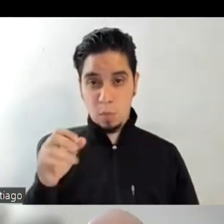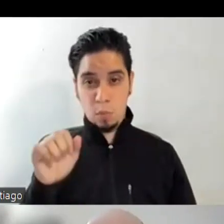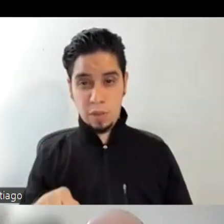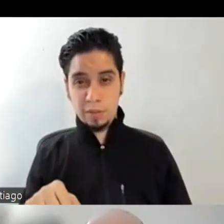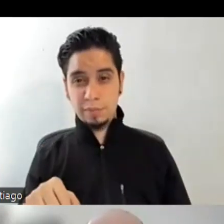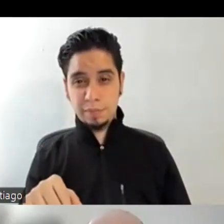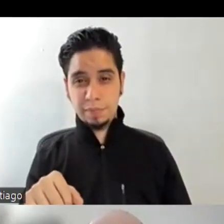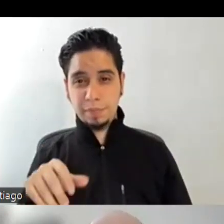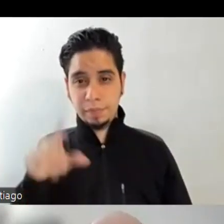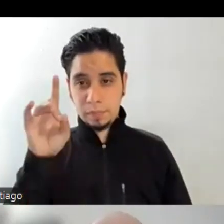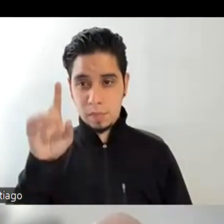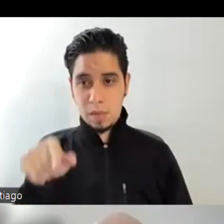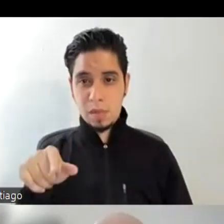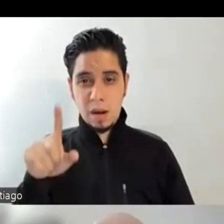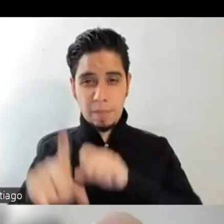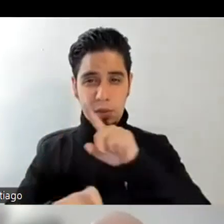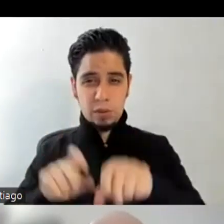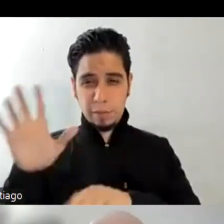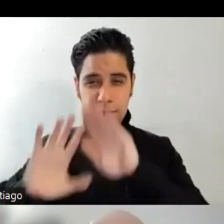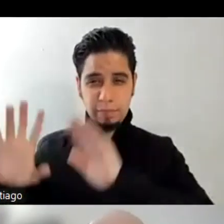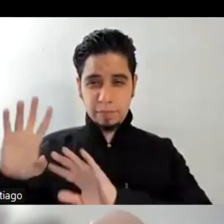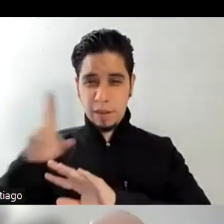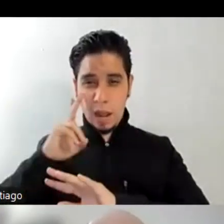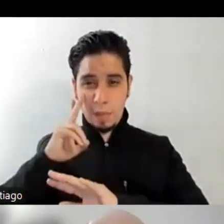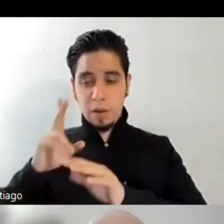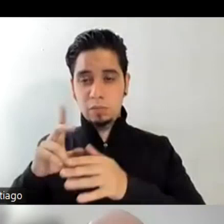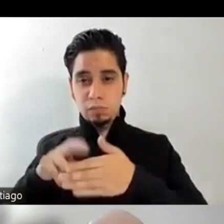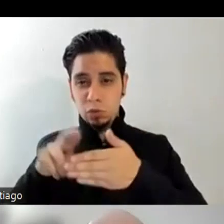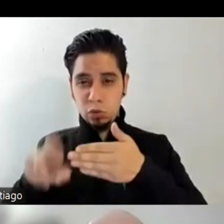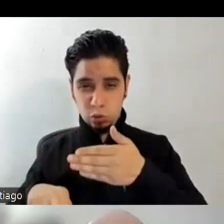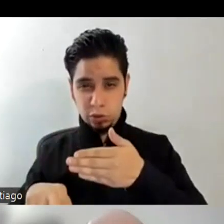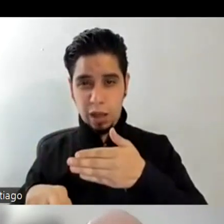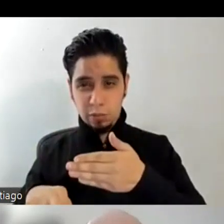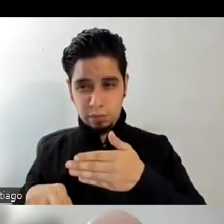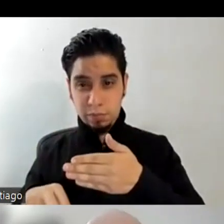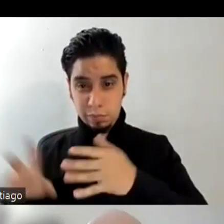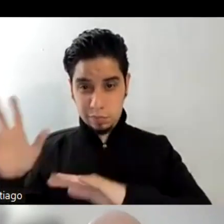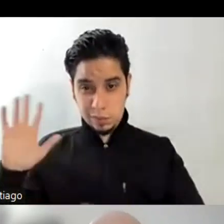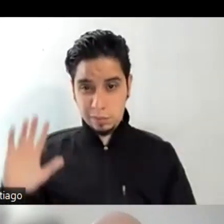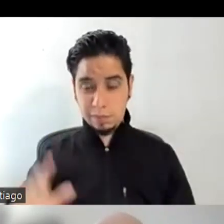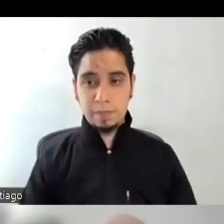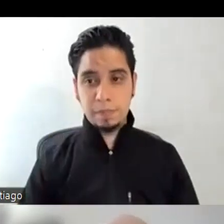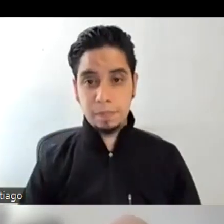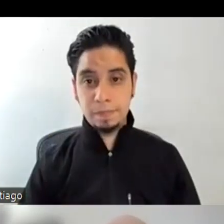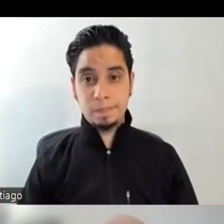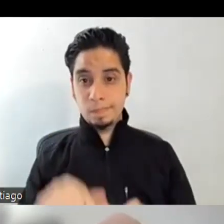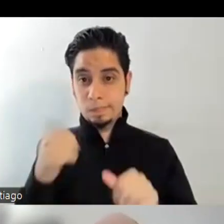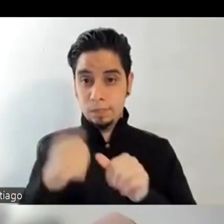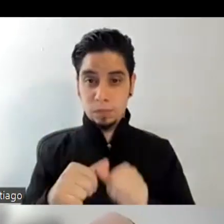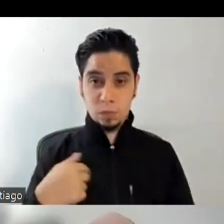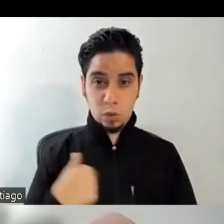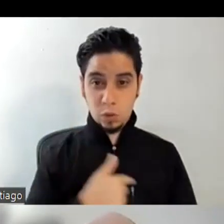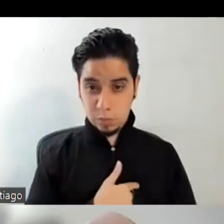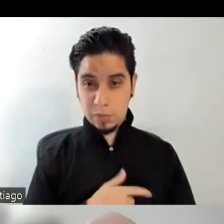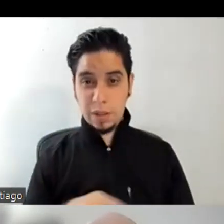las encuestas pasadas para que vea cómo se comportaron los resultados de las encuestas anteriores. Recuerda que también estamos en